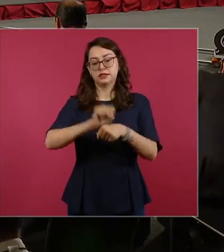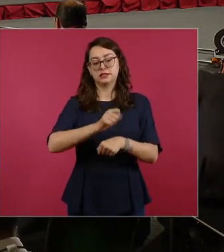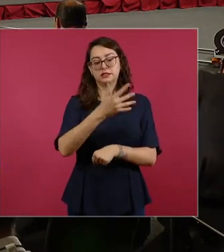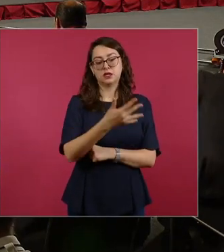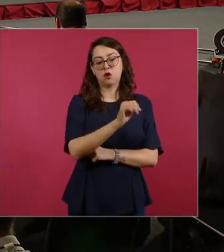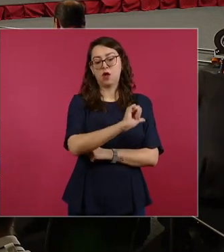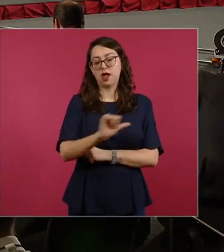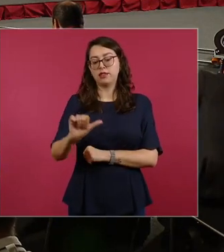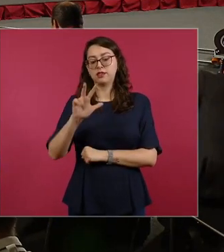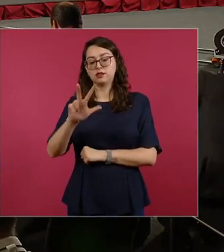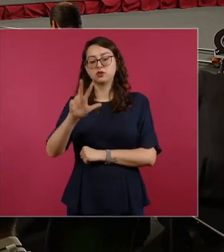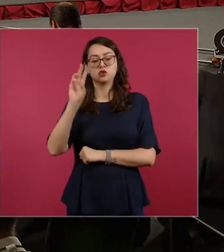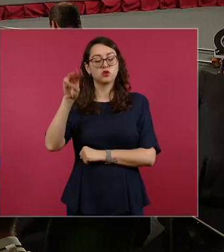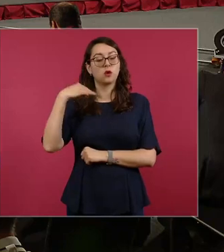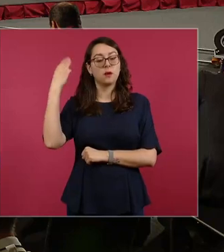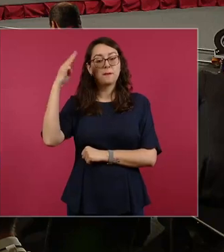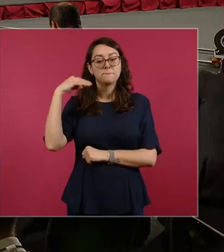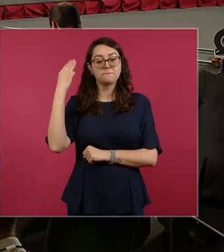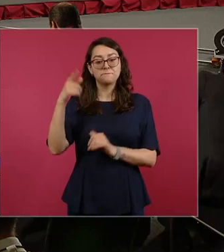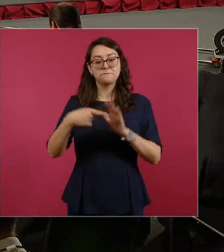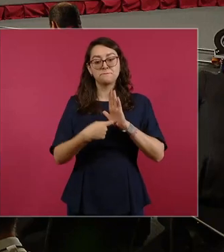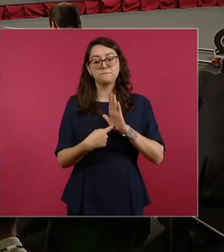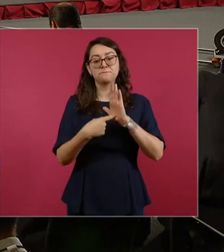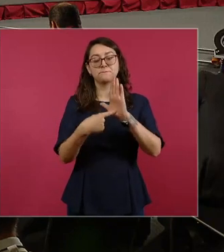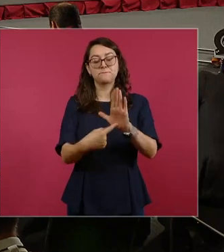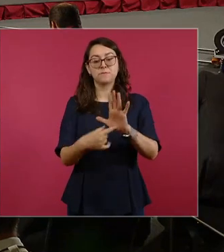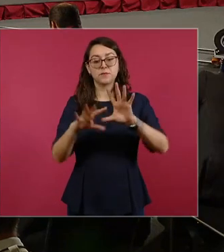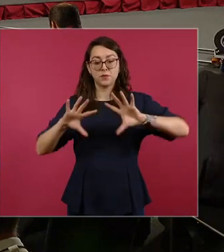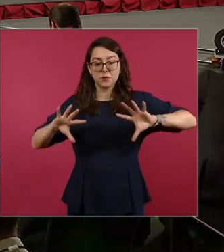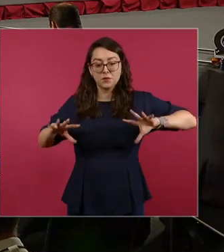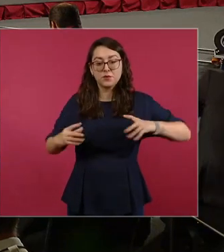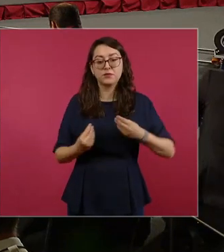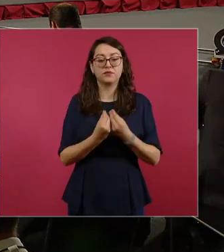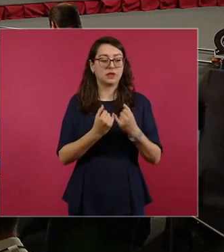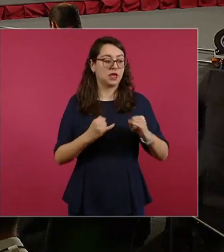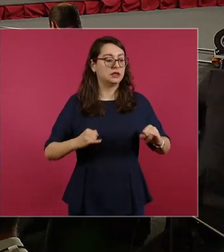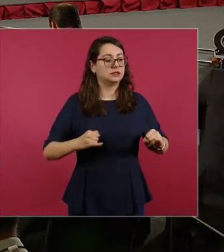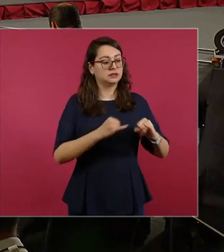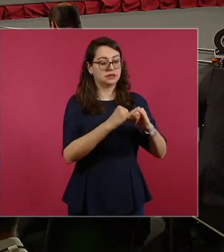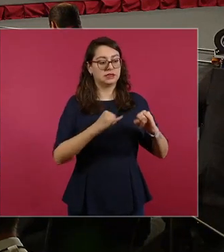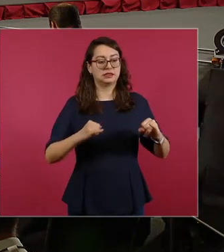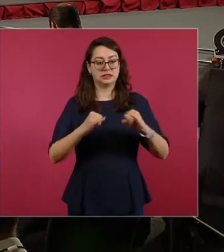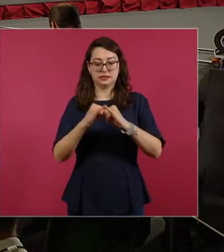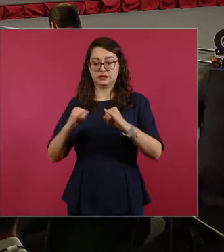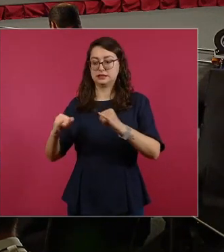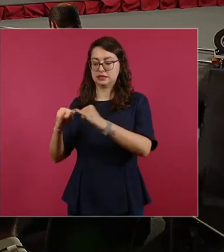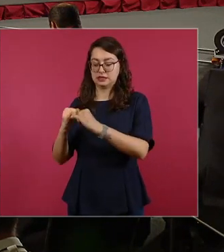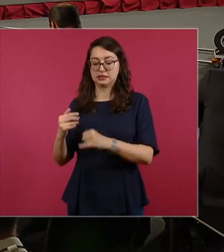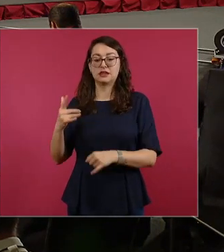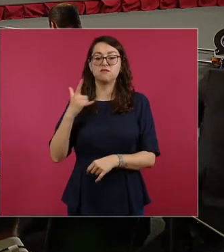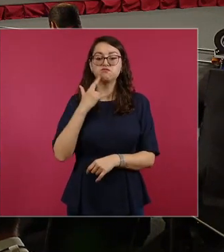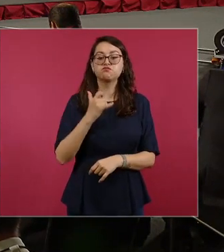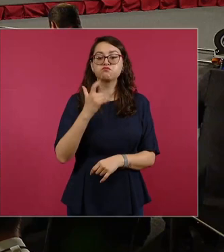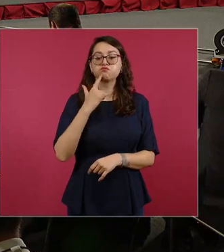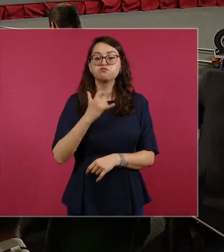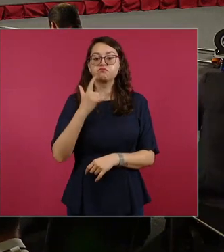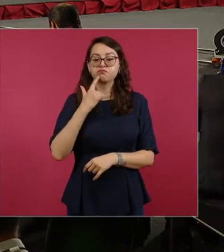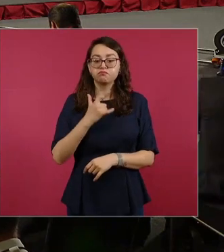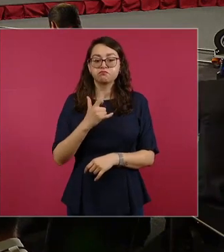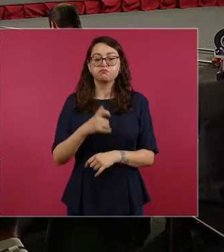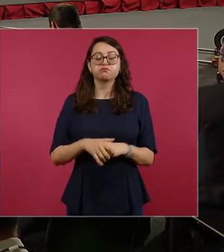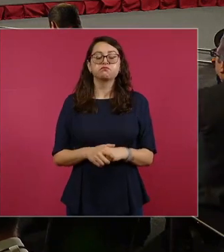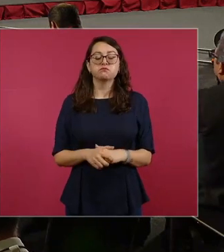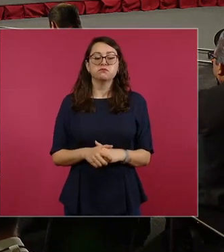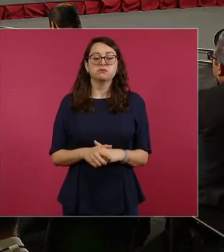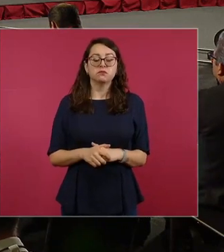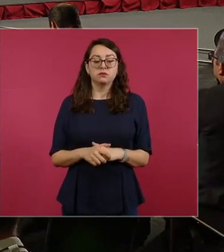18 de marzo. Para el efecto, el esfuerzo integral de las dependencias del gobierno de seguridad está integrado